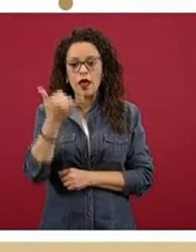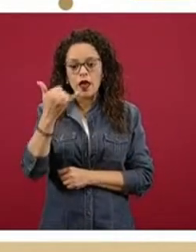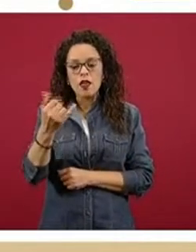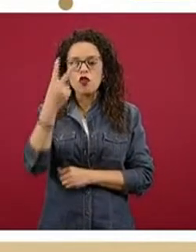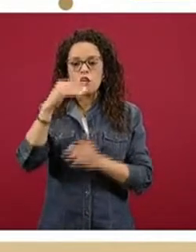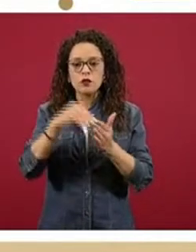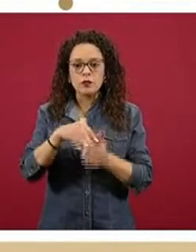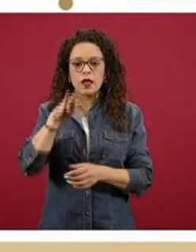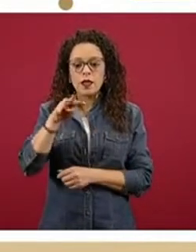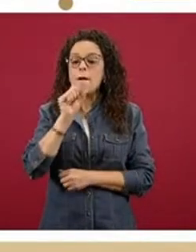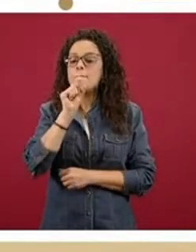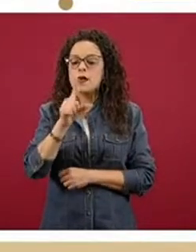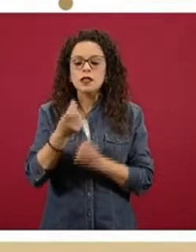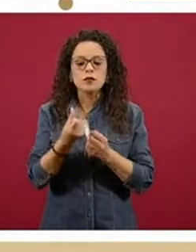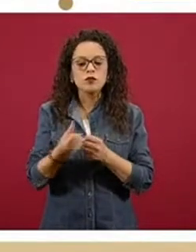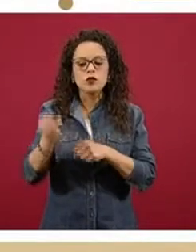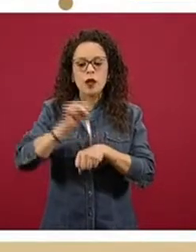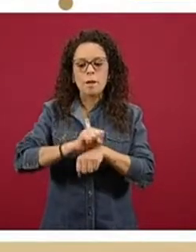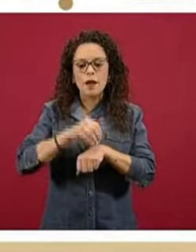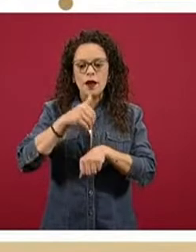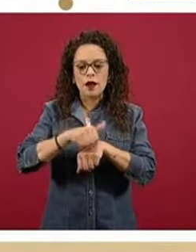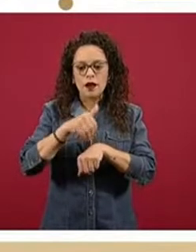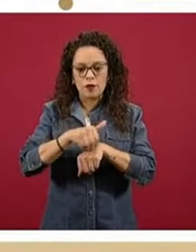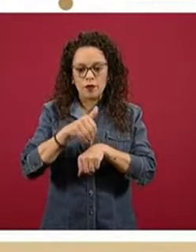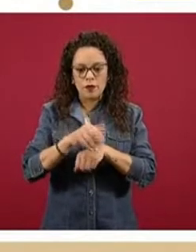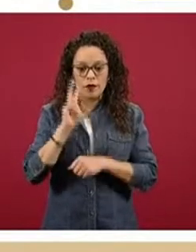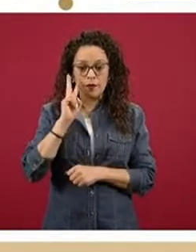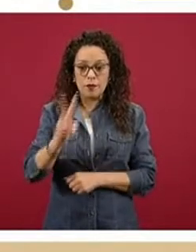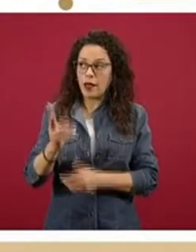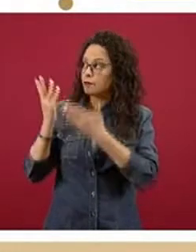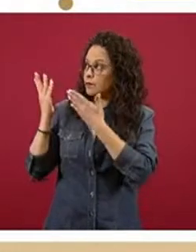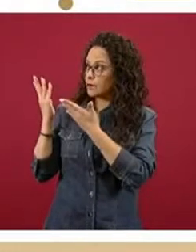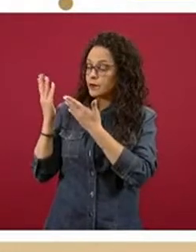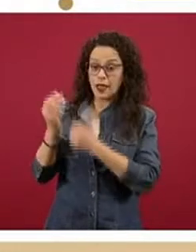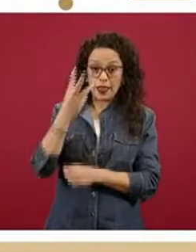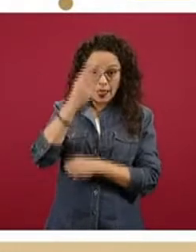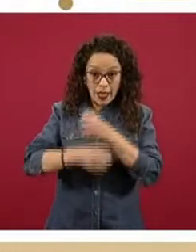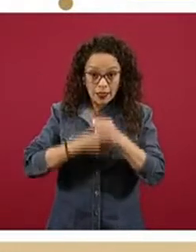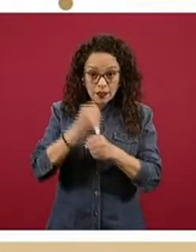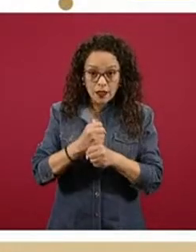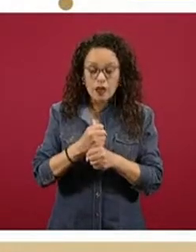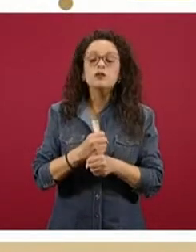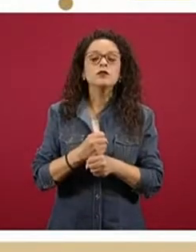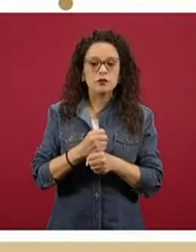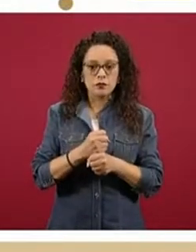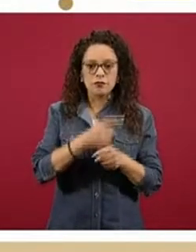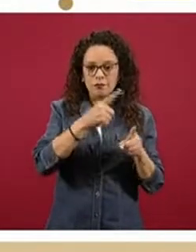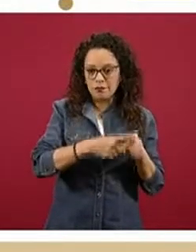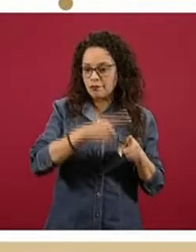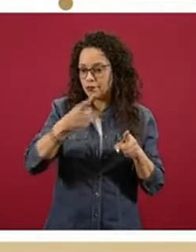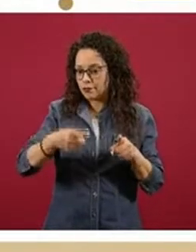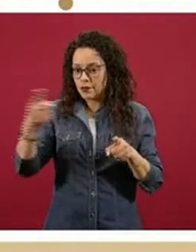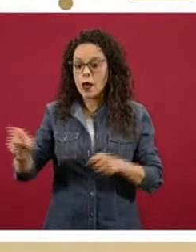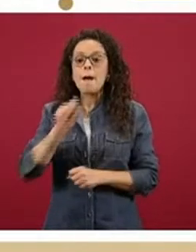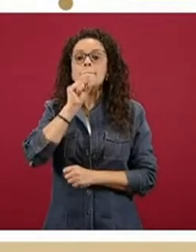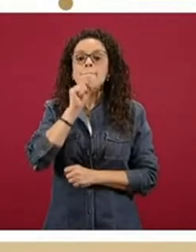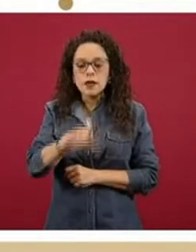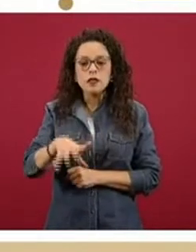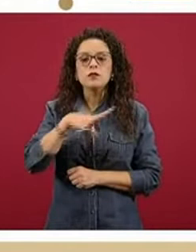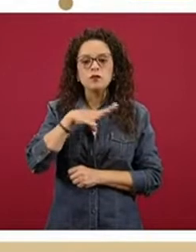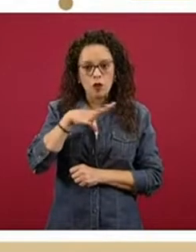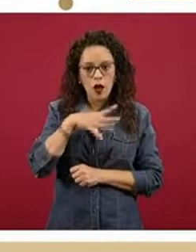2019. Vean, en los 3 años hay dengue, pero vean la cantidad de casos cómo va variando en un año y en